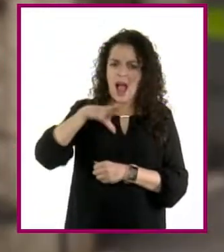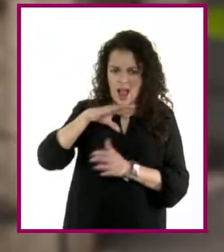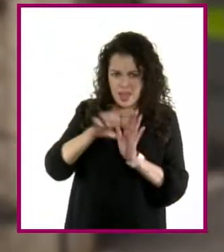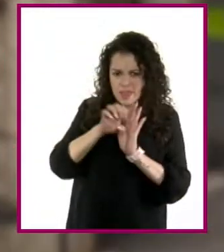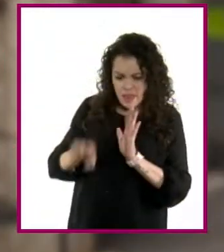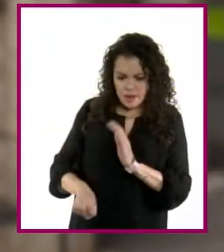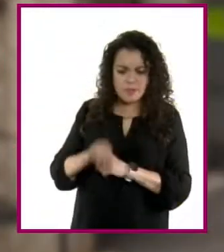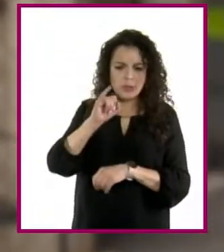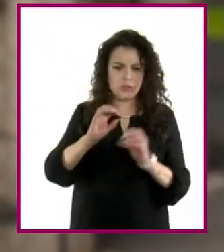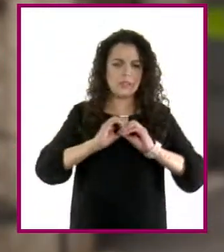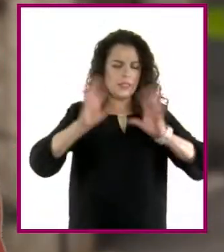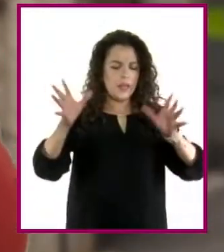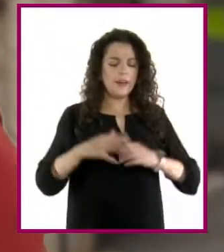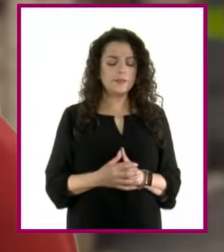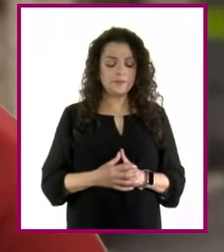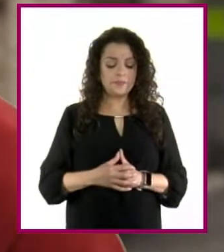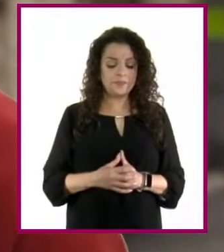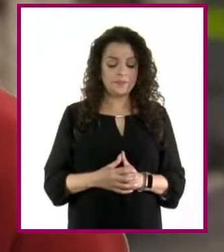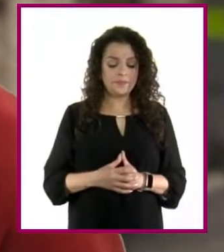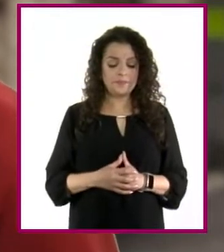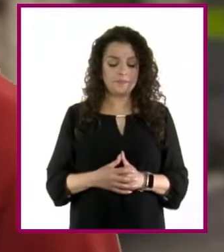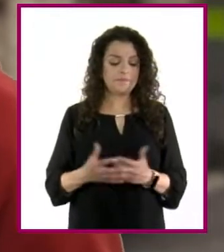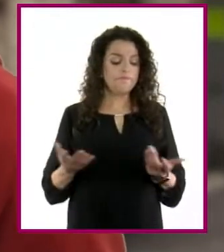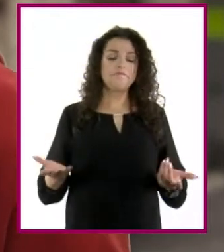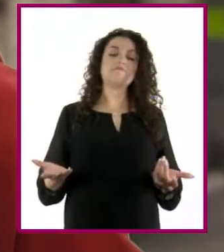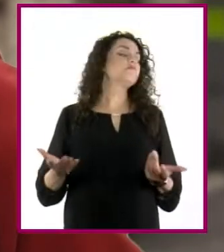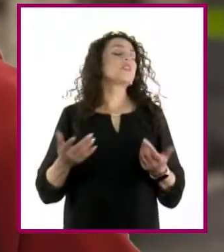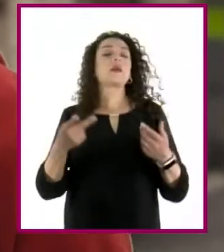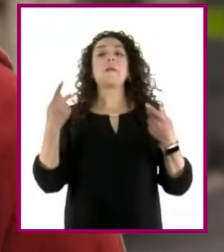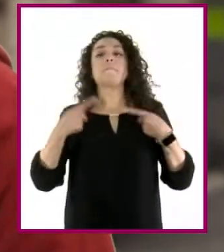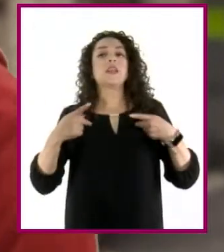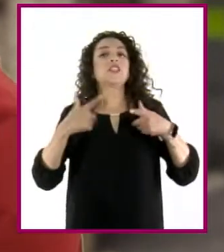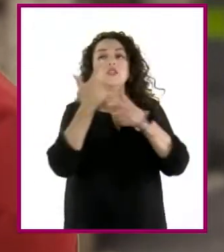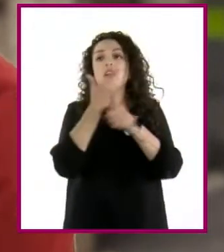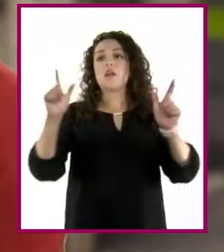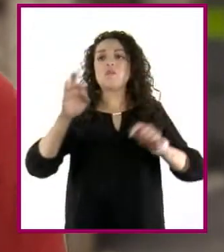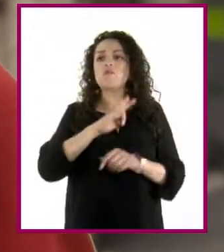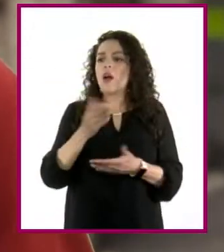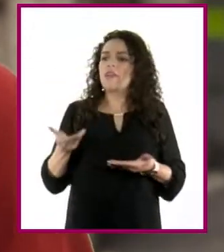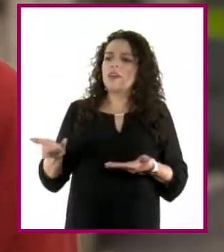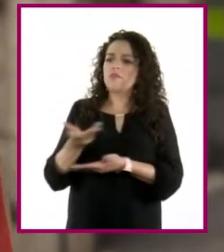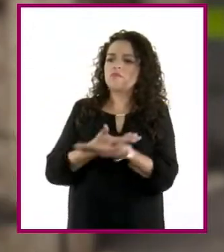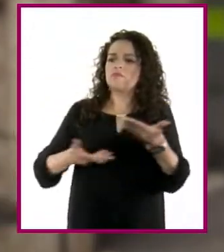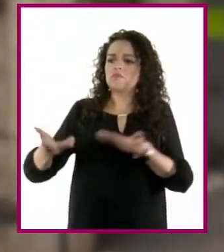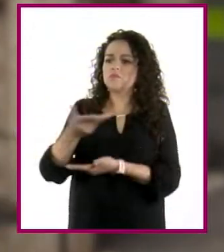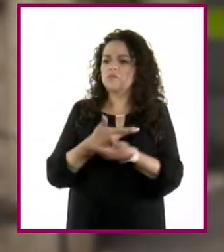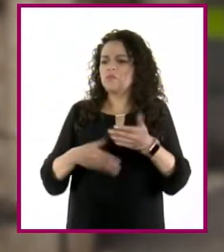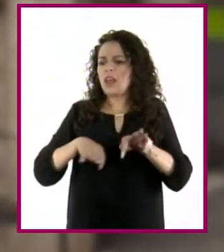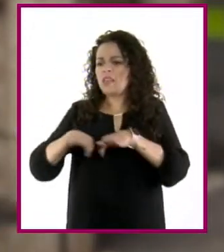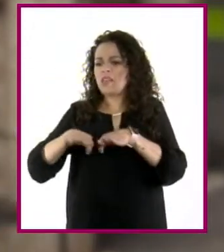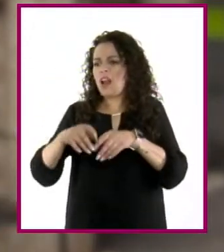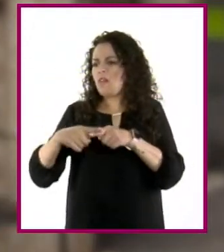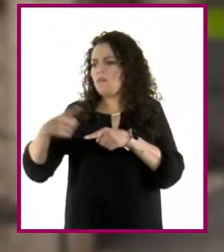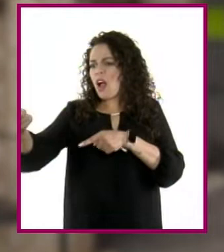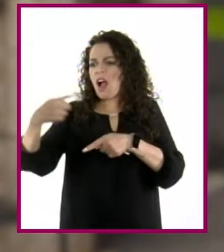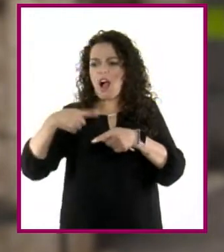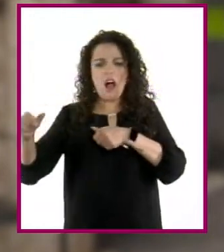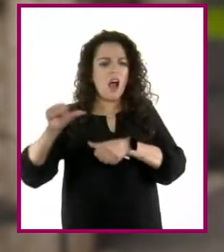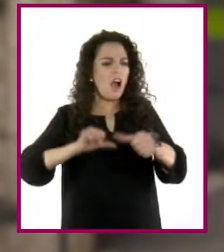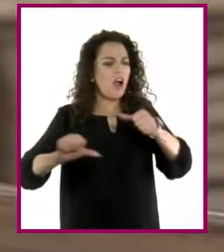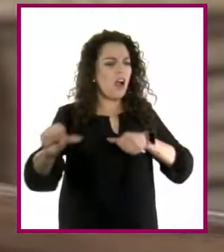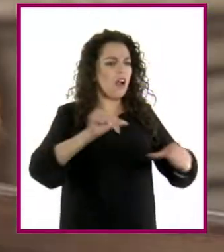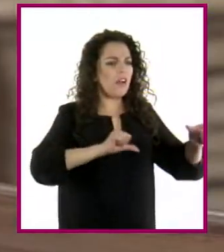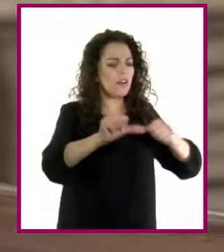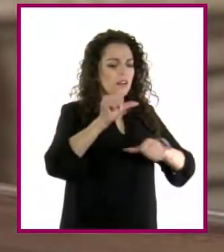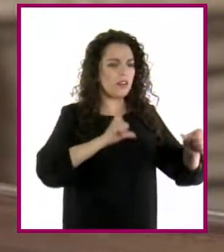estas sociedades, cualquier persona podía intercambiar prácticamente cualquier tarea con otra. ¿Han visto cómo se hace el mole en